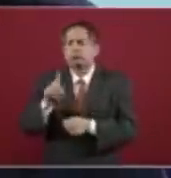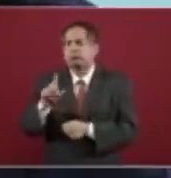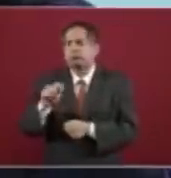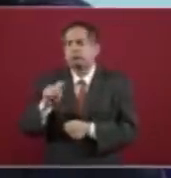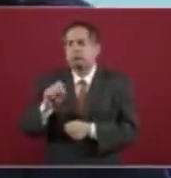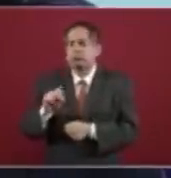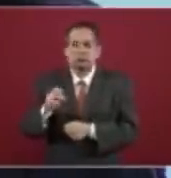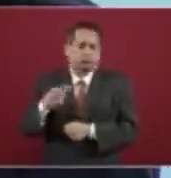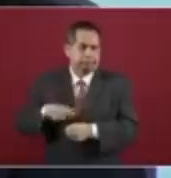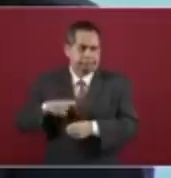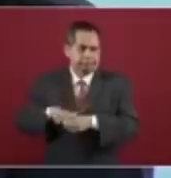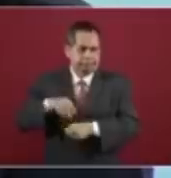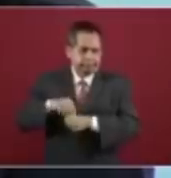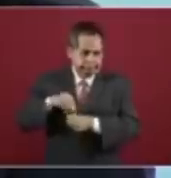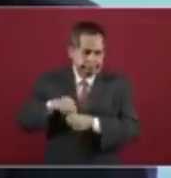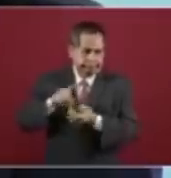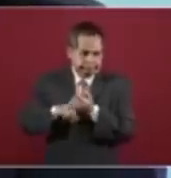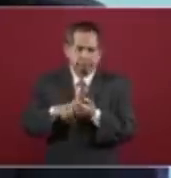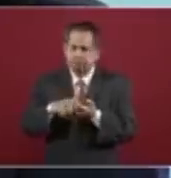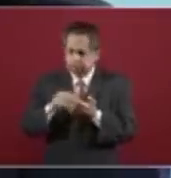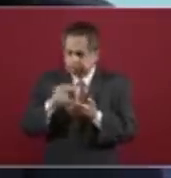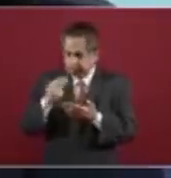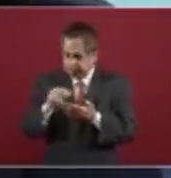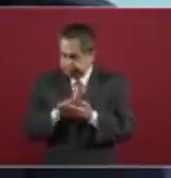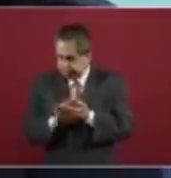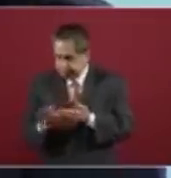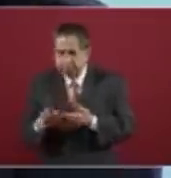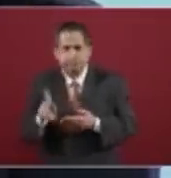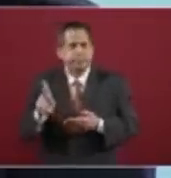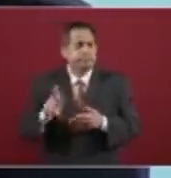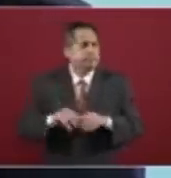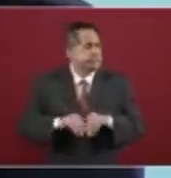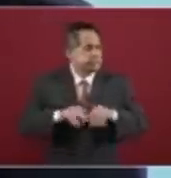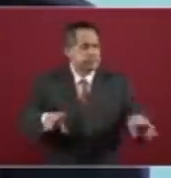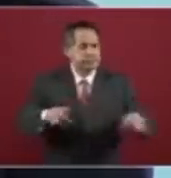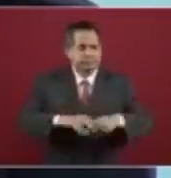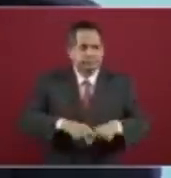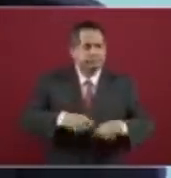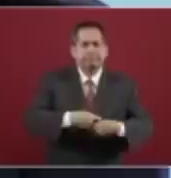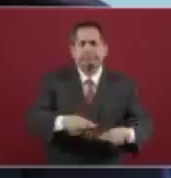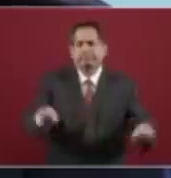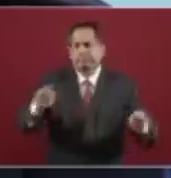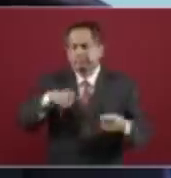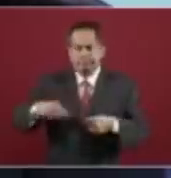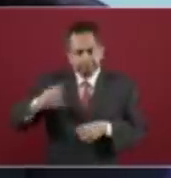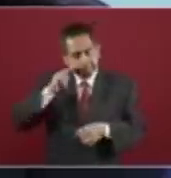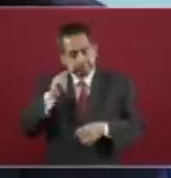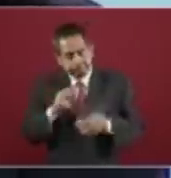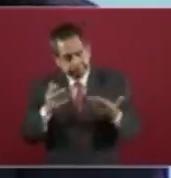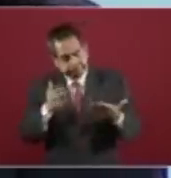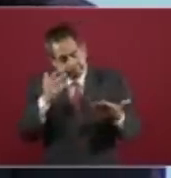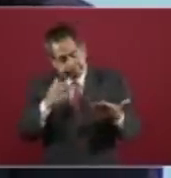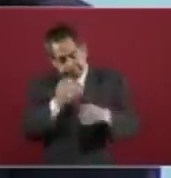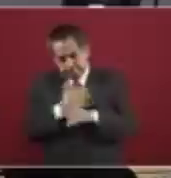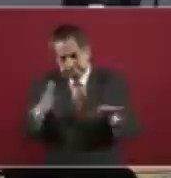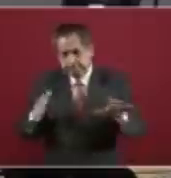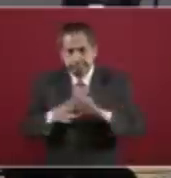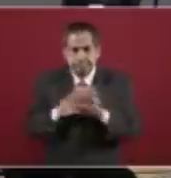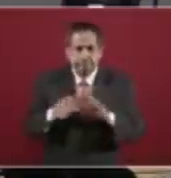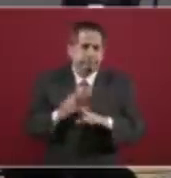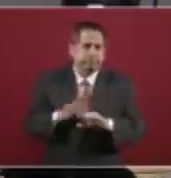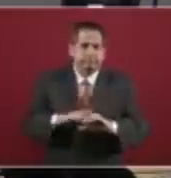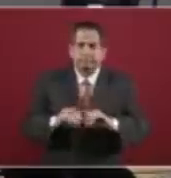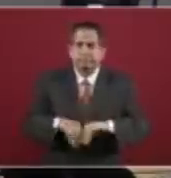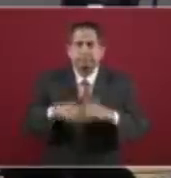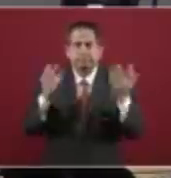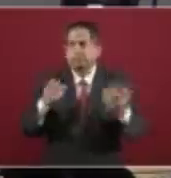todo de los niños y las niñas, a los órganos de transparencia para que esta información esté a